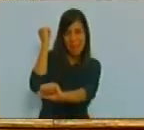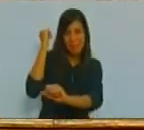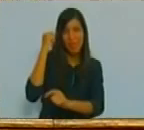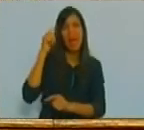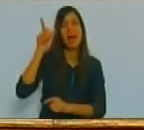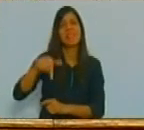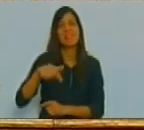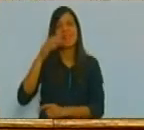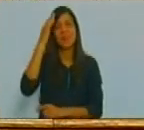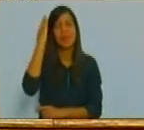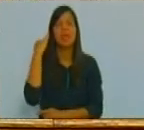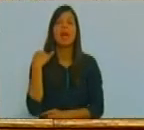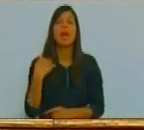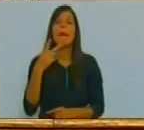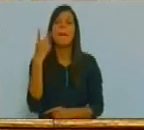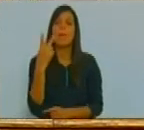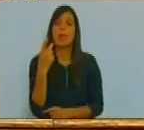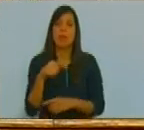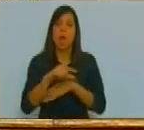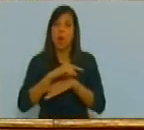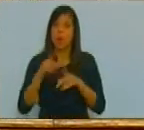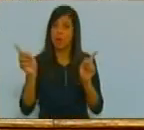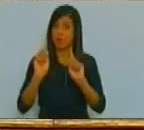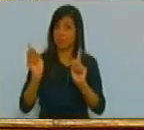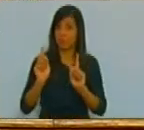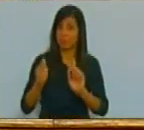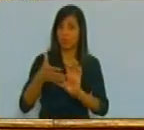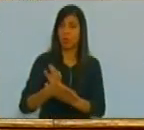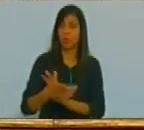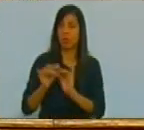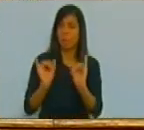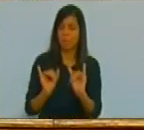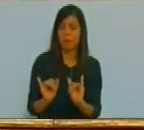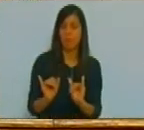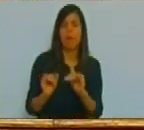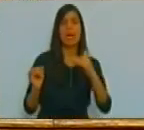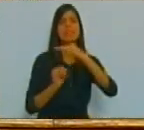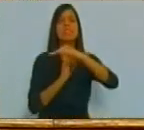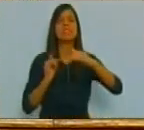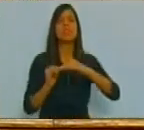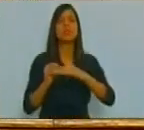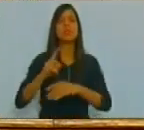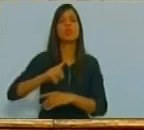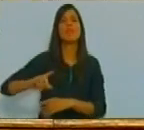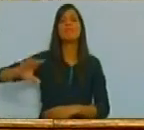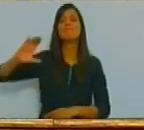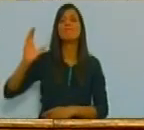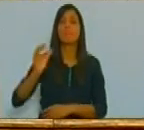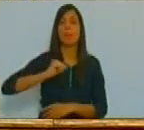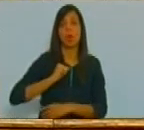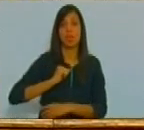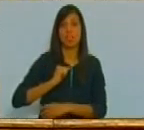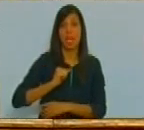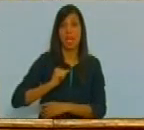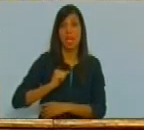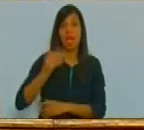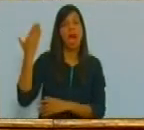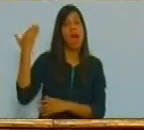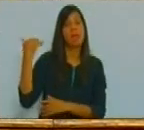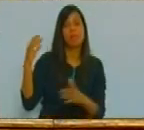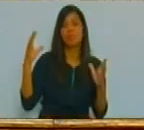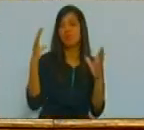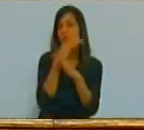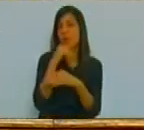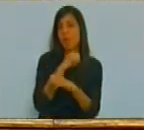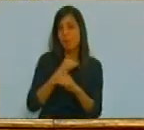mismas instituciones tienen sus mecanismos internos para la corrección pero eso no existe a esa posibilidad ni